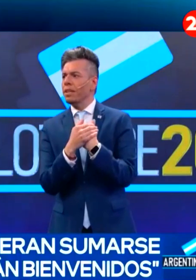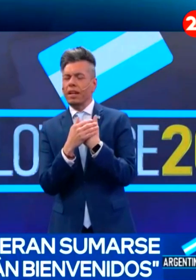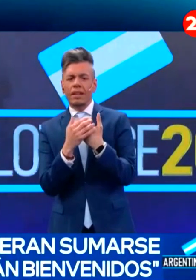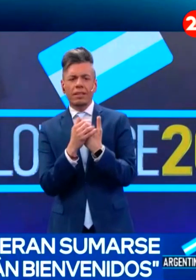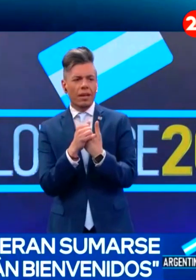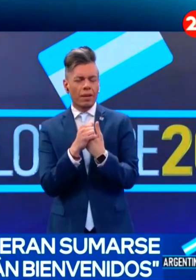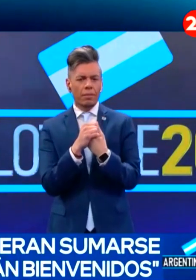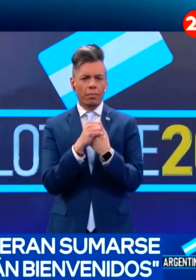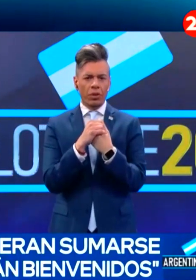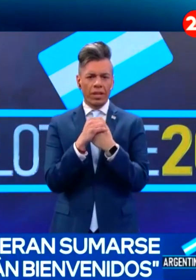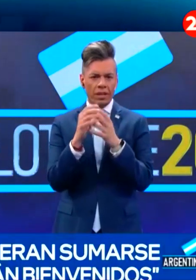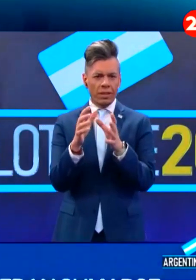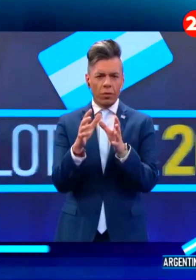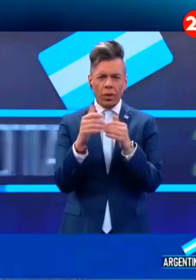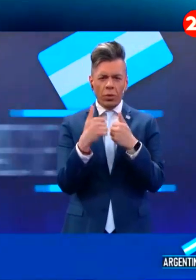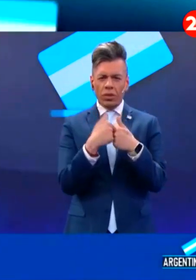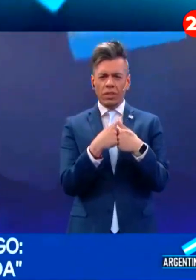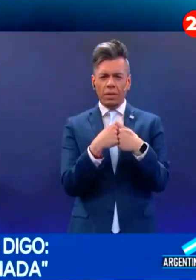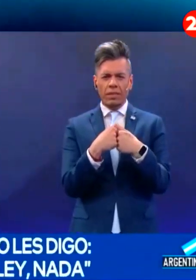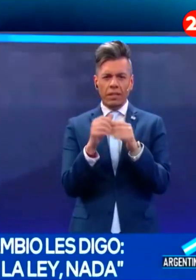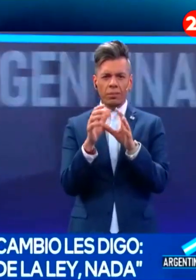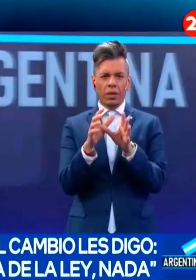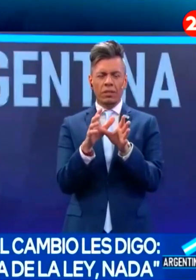ser especialista podía darse cuenta,